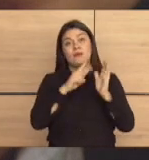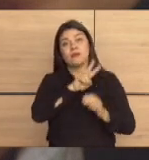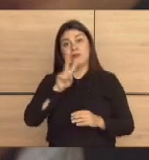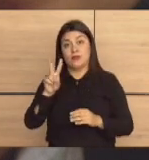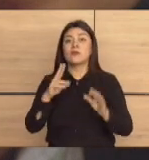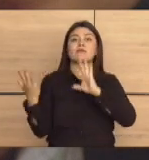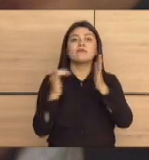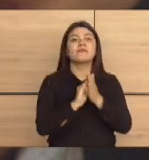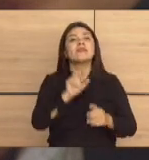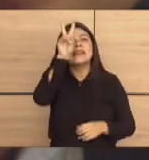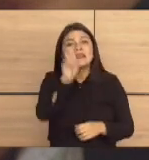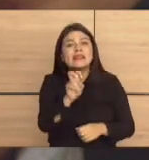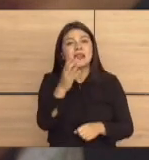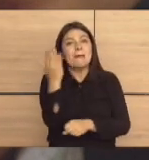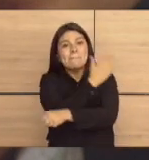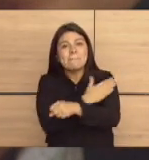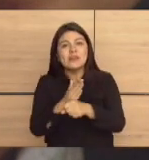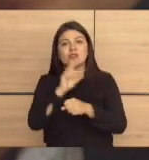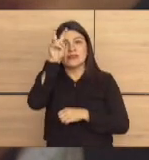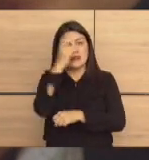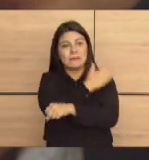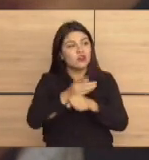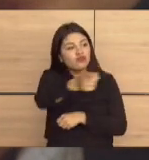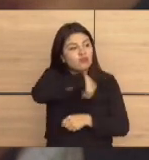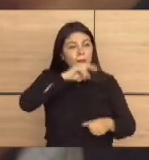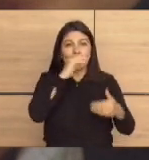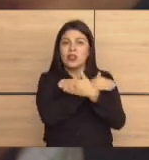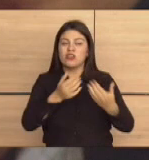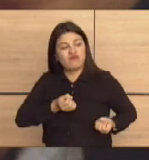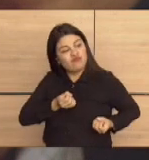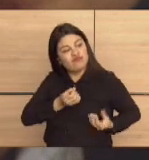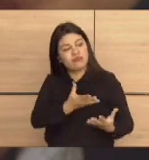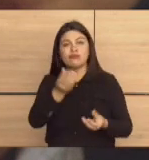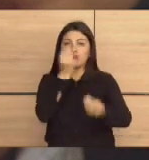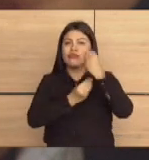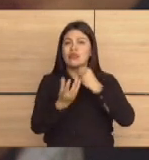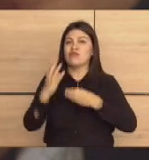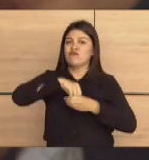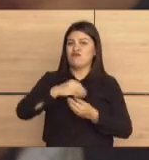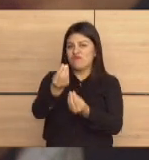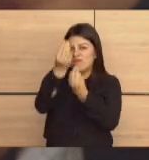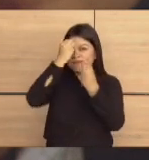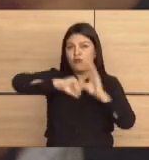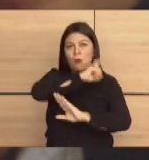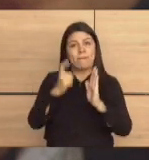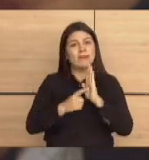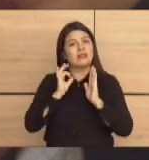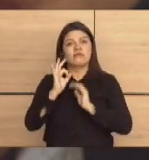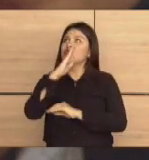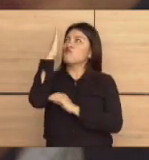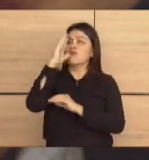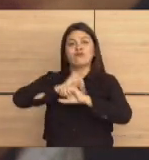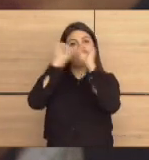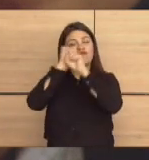millones de niños recibiendo esa alimentación con esos micronutrientes todas las mañanas dentro de sus